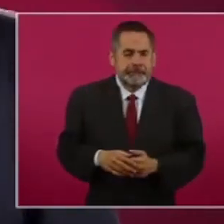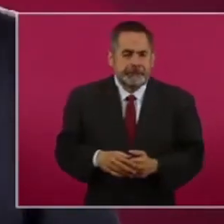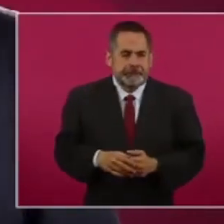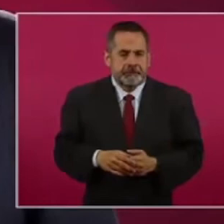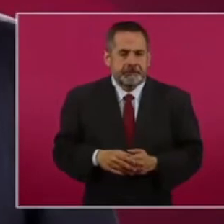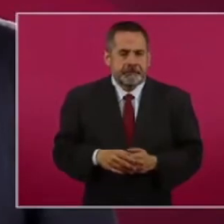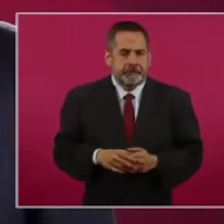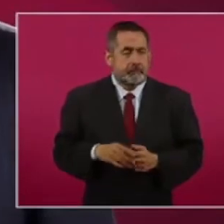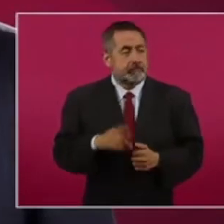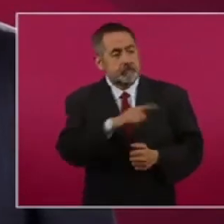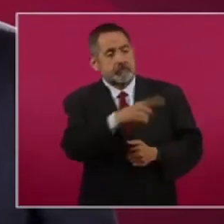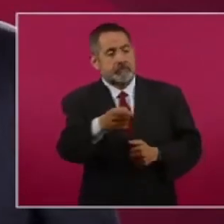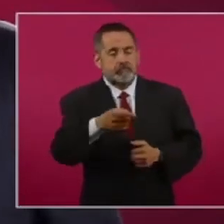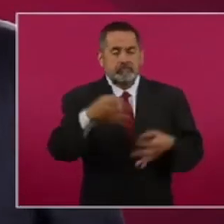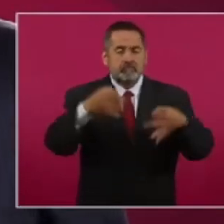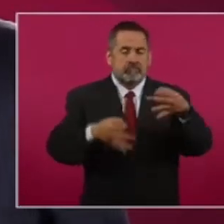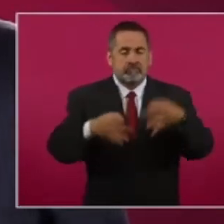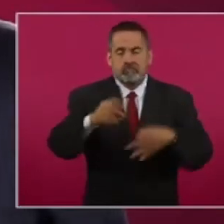Ni el tribunal.